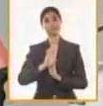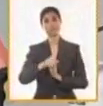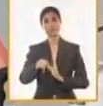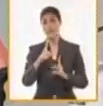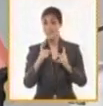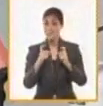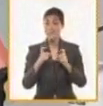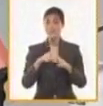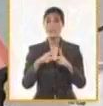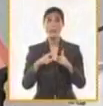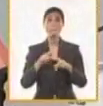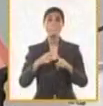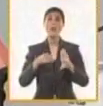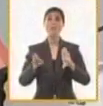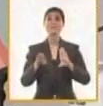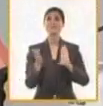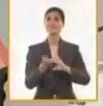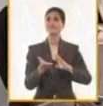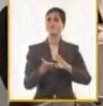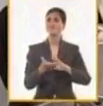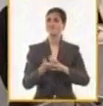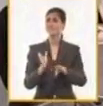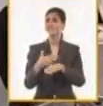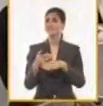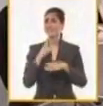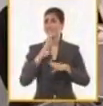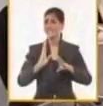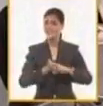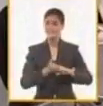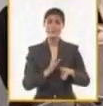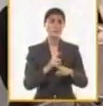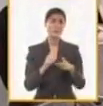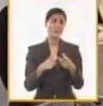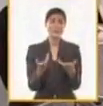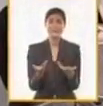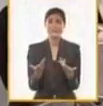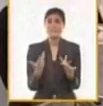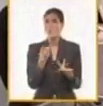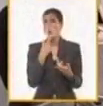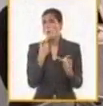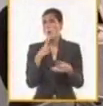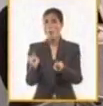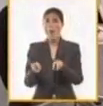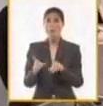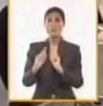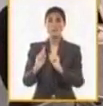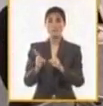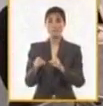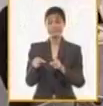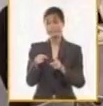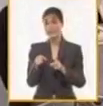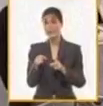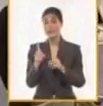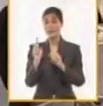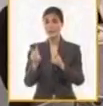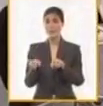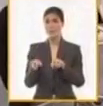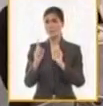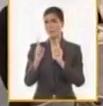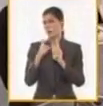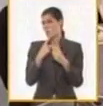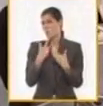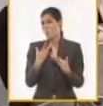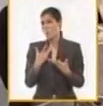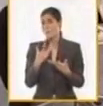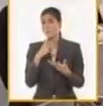tantas sanciones, tantas presiones. ¿Cómo puede torpedear una Asamblea Nacional opositora? ¿O cuánto puede torpedear